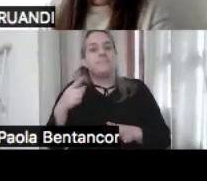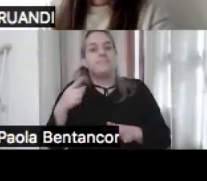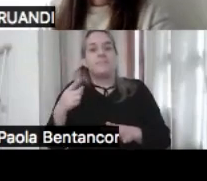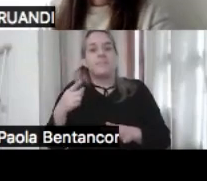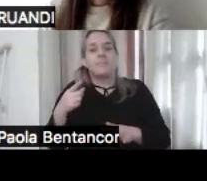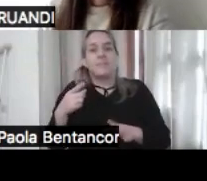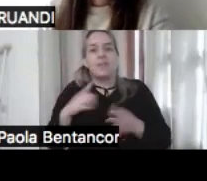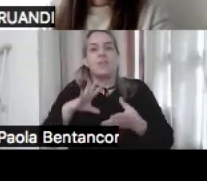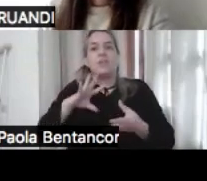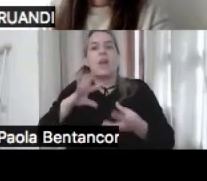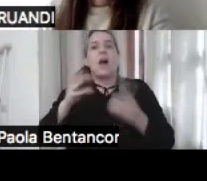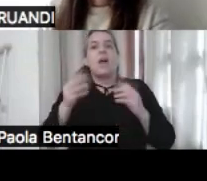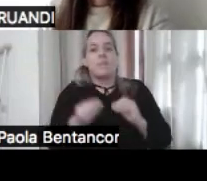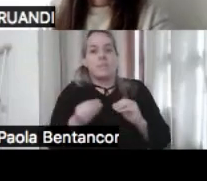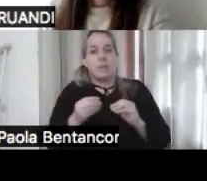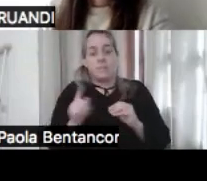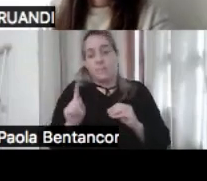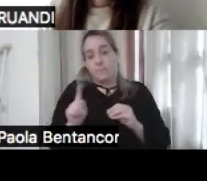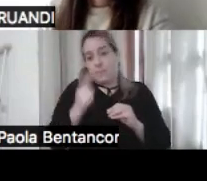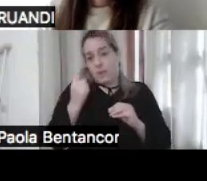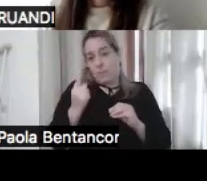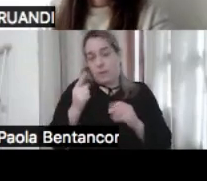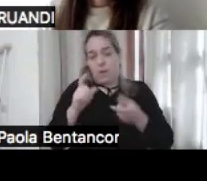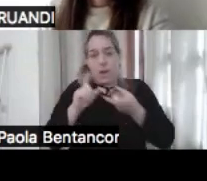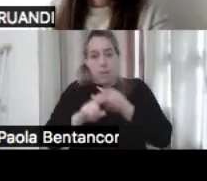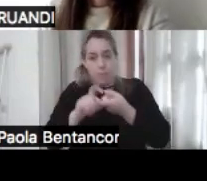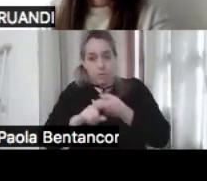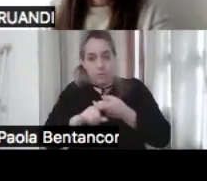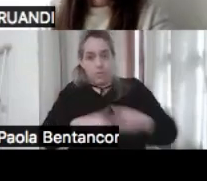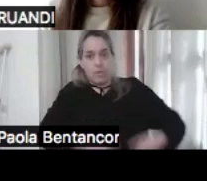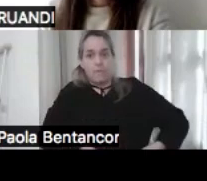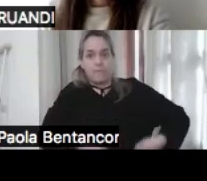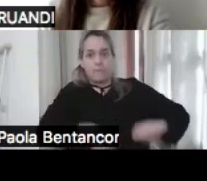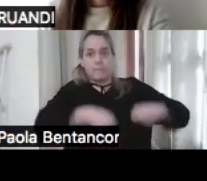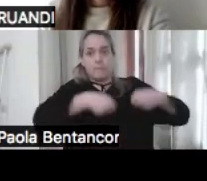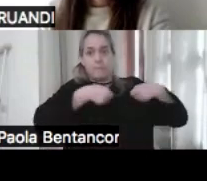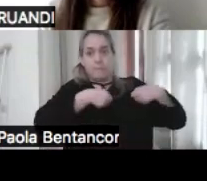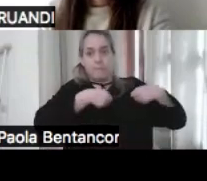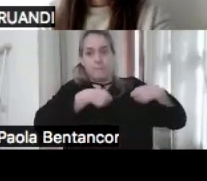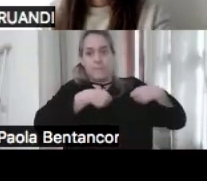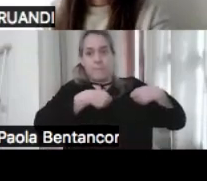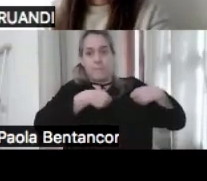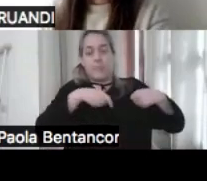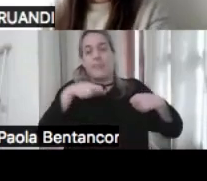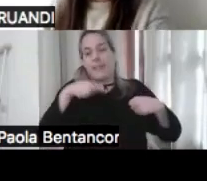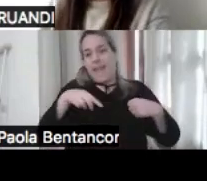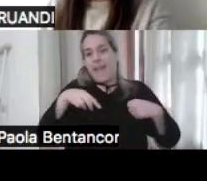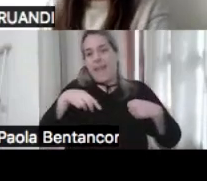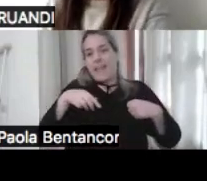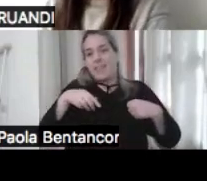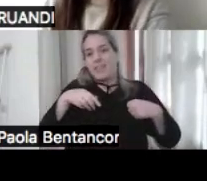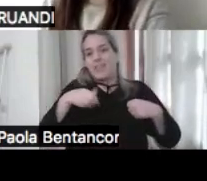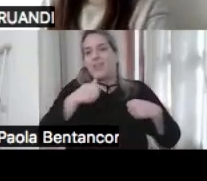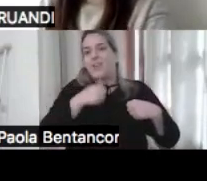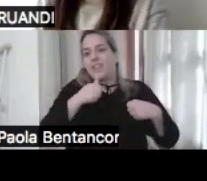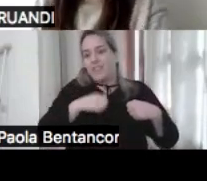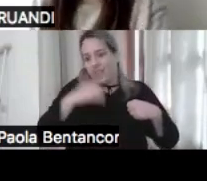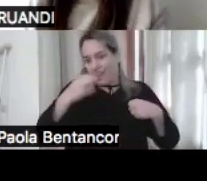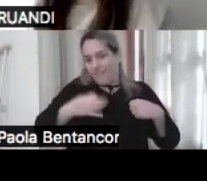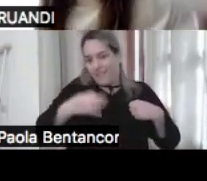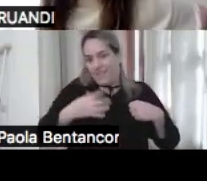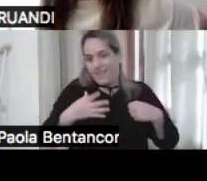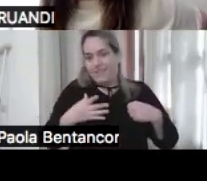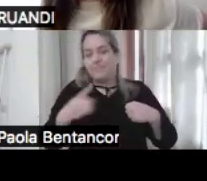a adaptar los pasos de la tarea. Primero el marido le levanta la remera. Después, esto es un caso real porque era que el marido traía a la